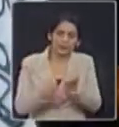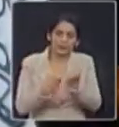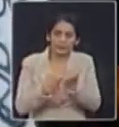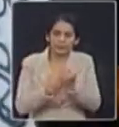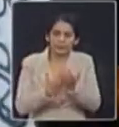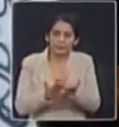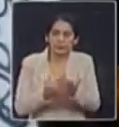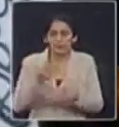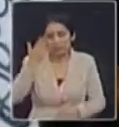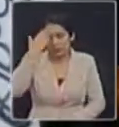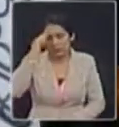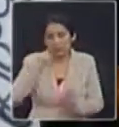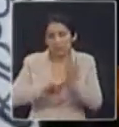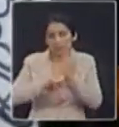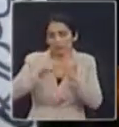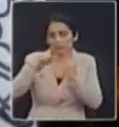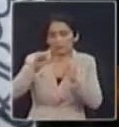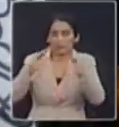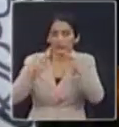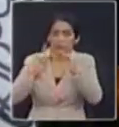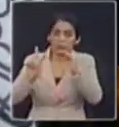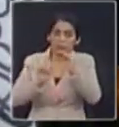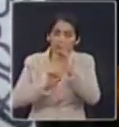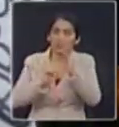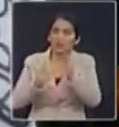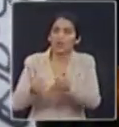con el MIDUBI, con el ministerio,